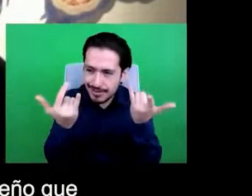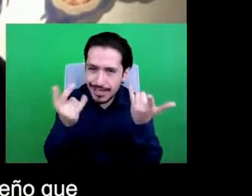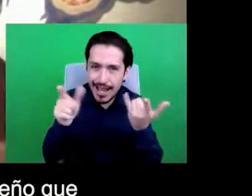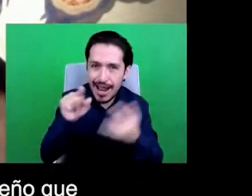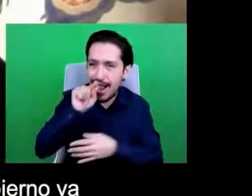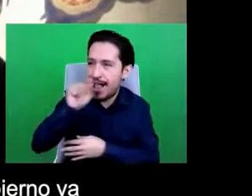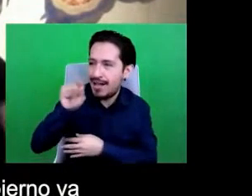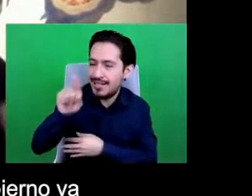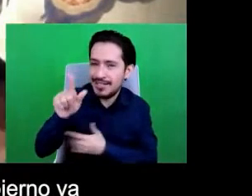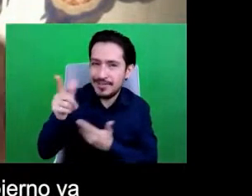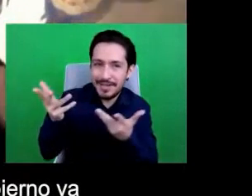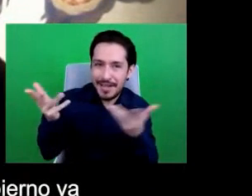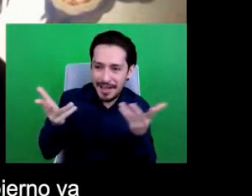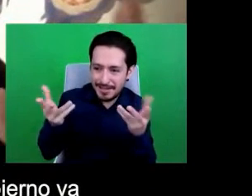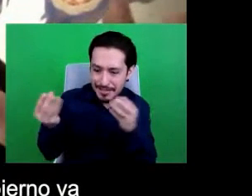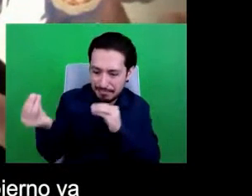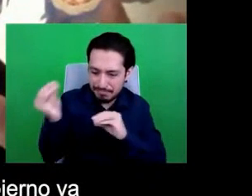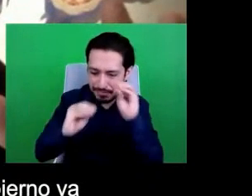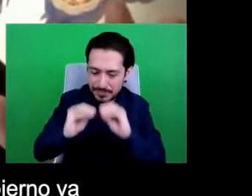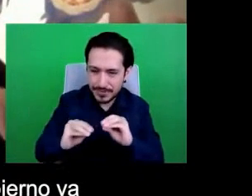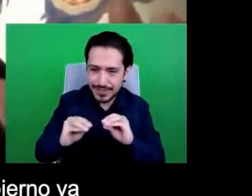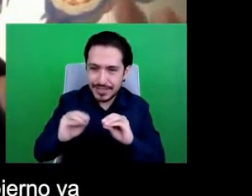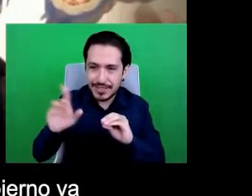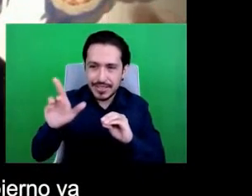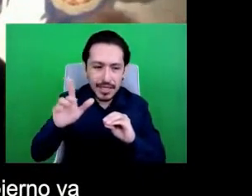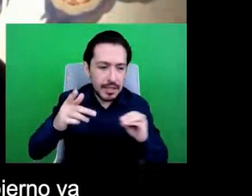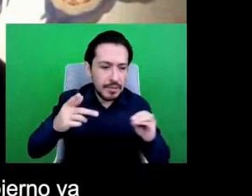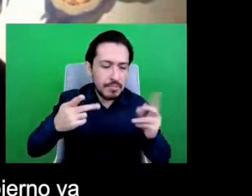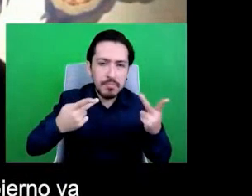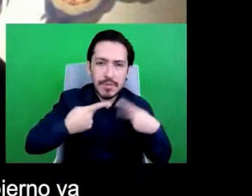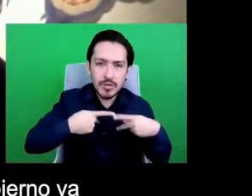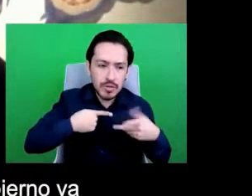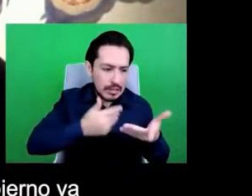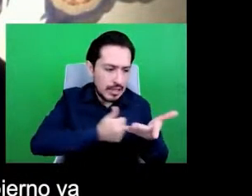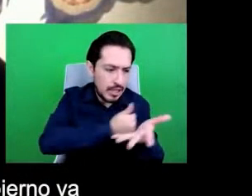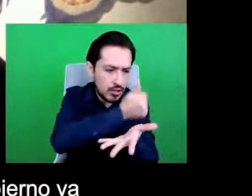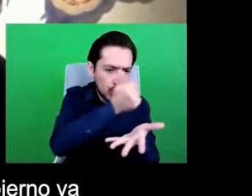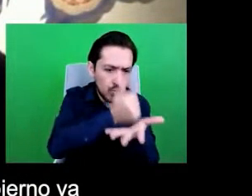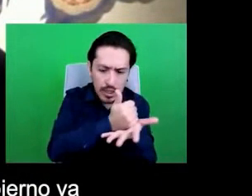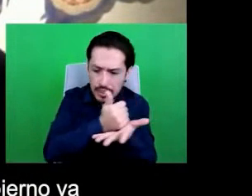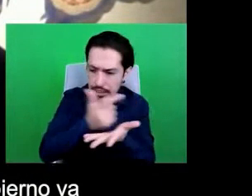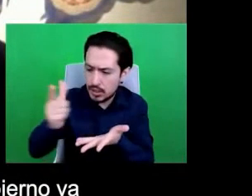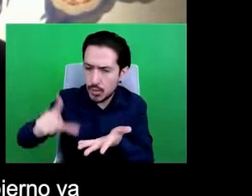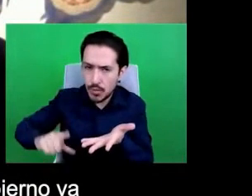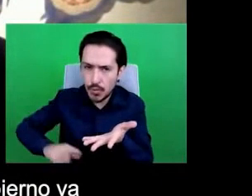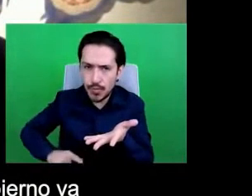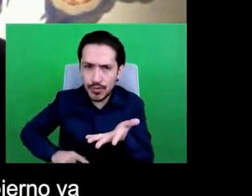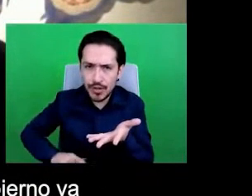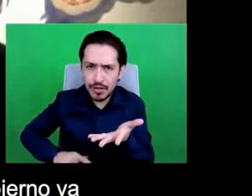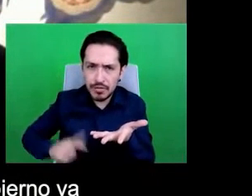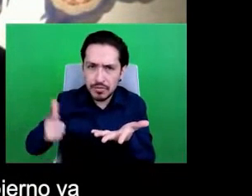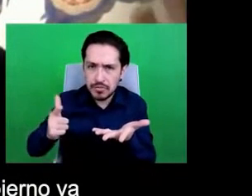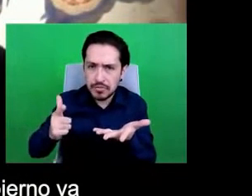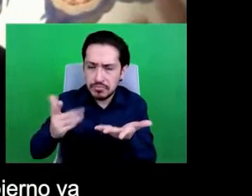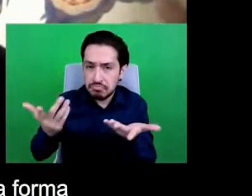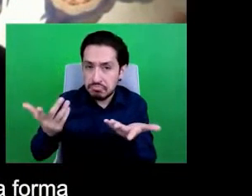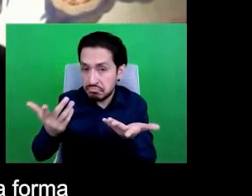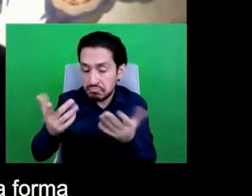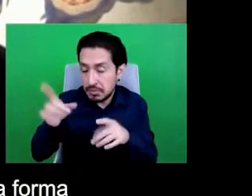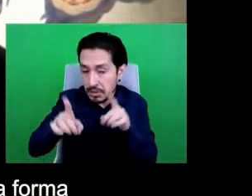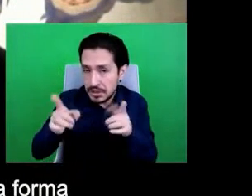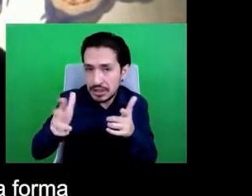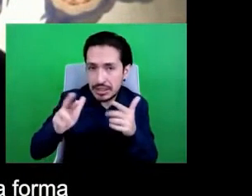Jalisco, en el que se está reuniendo a ciudadanos y al gobierno, ya sea de forma regional o nacional o local, creo